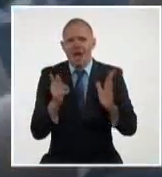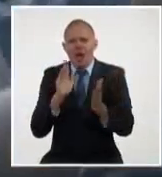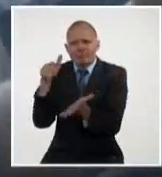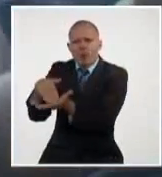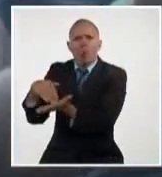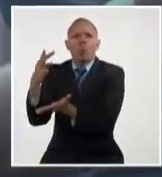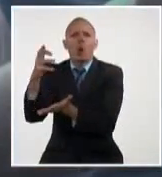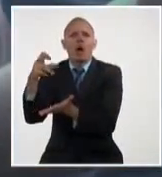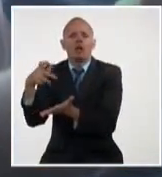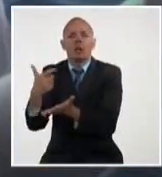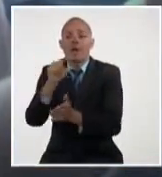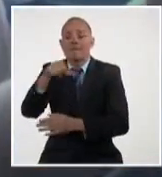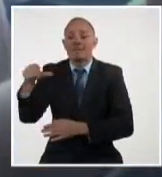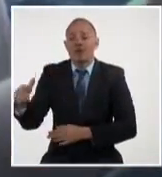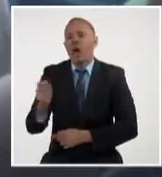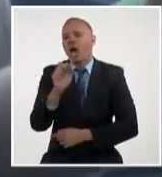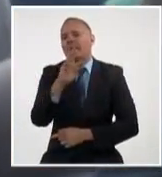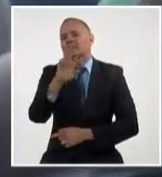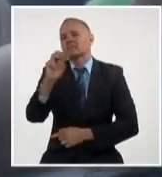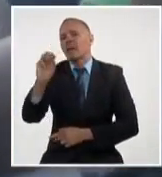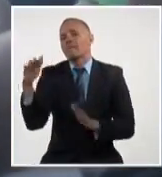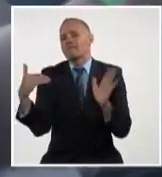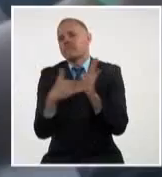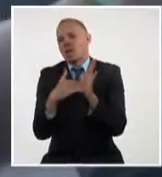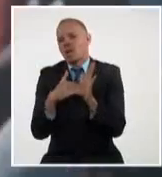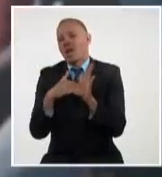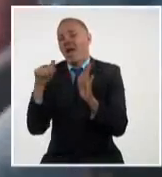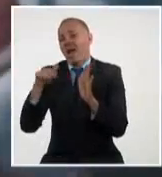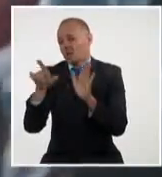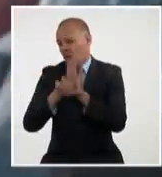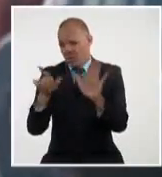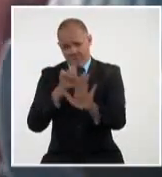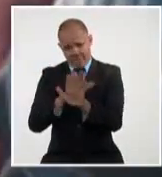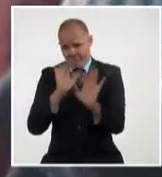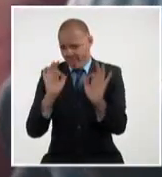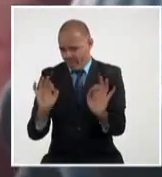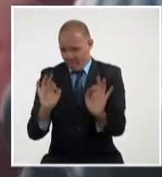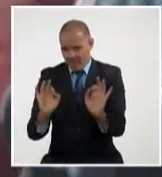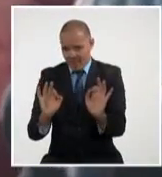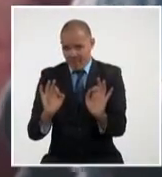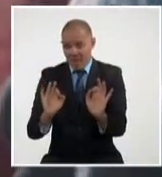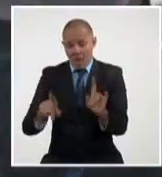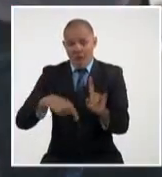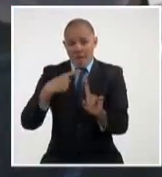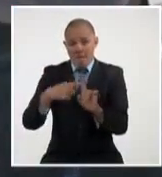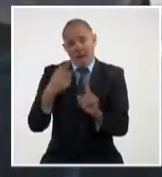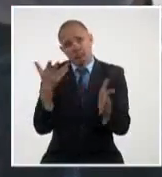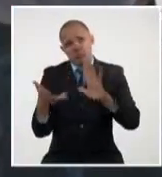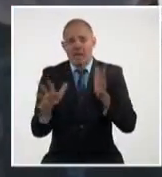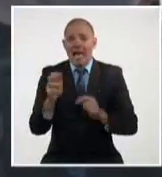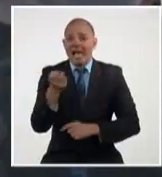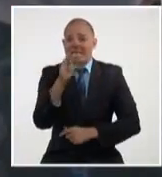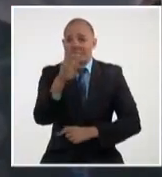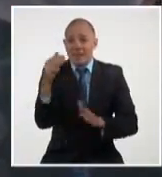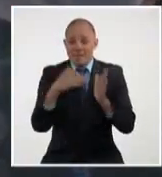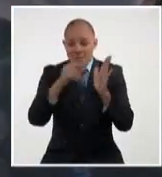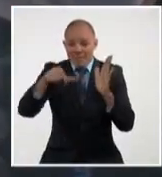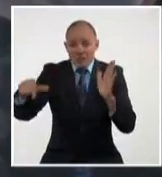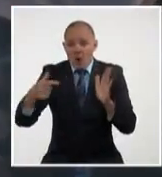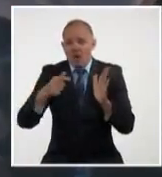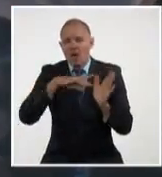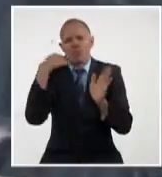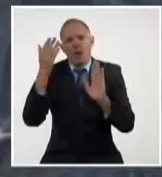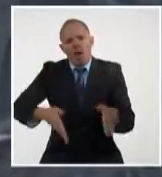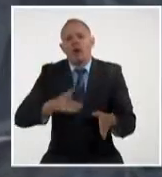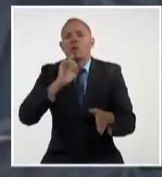de 300.000 personas de manera irregular, mientras casi 3.000 desaparecieron en el intento en las